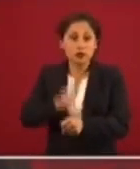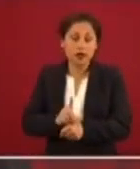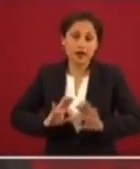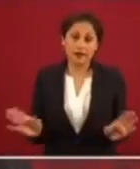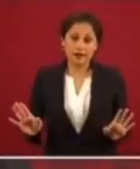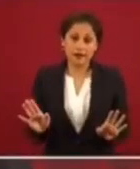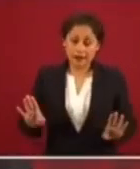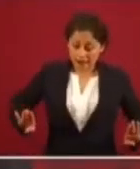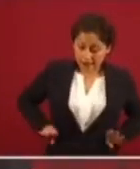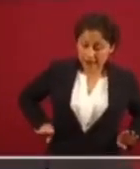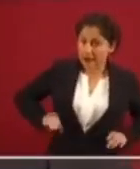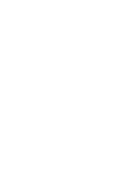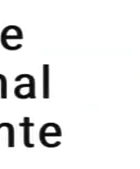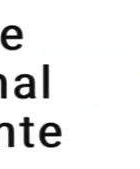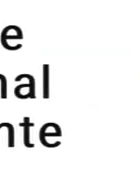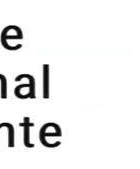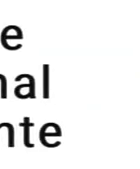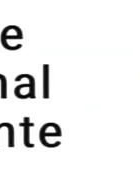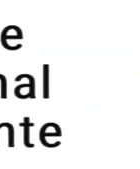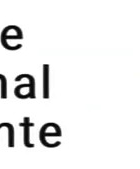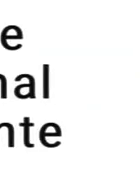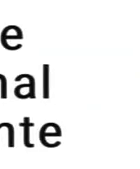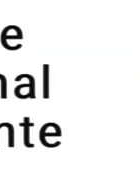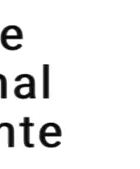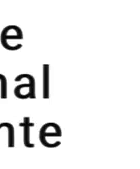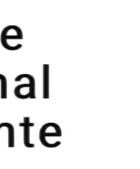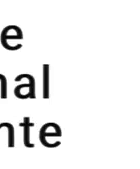Nada por la fuerza. Todo por la razón y el derecho.